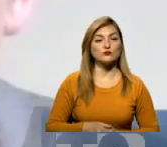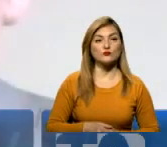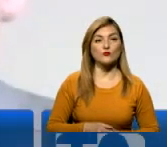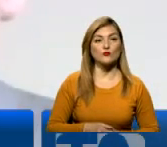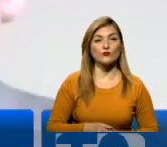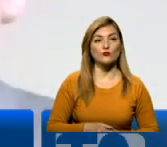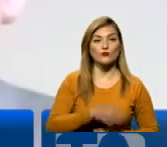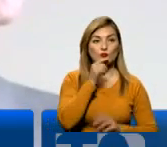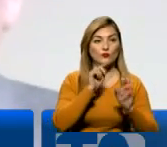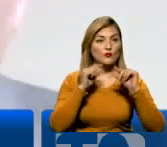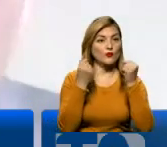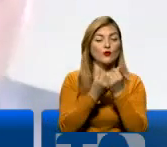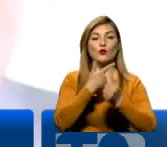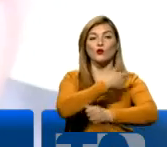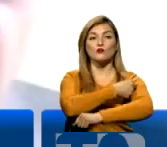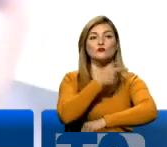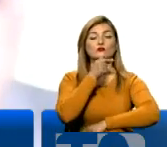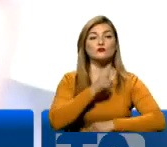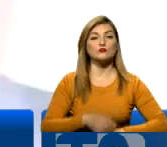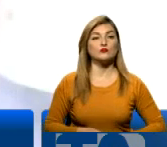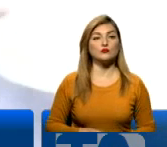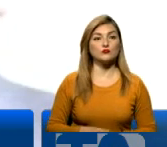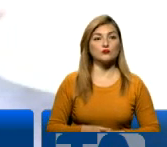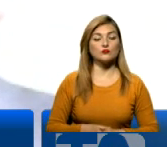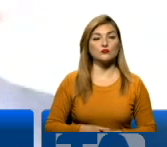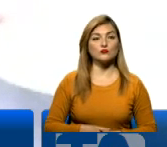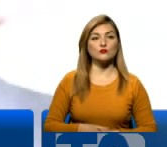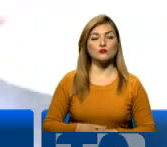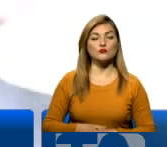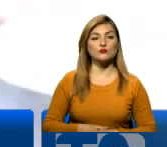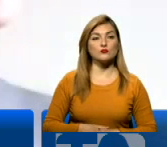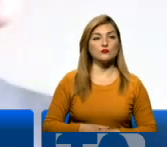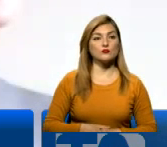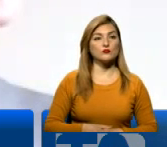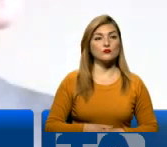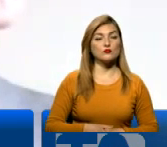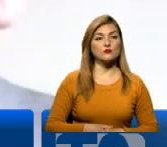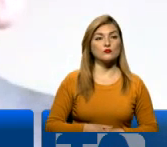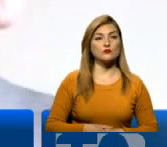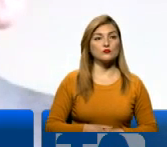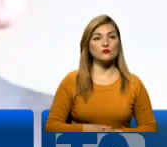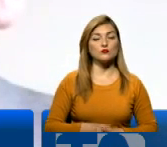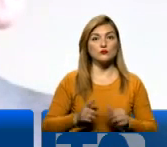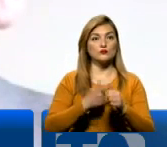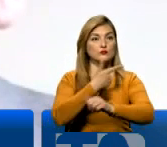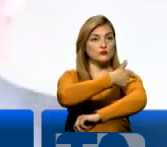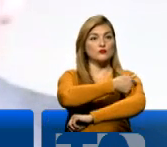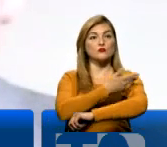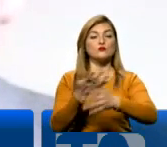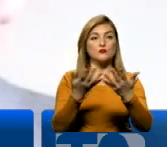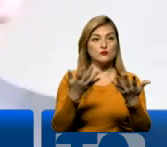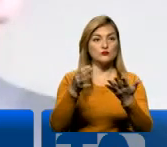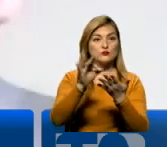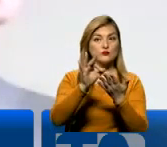grupo vacunal? Se ha hablado, y creo yo que eso es correcto, que la primera línea va a ser de vacunación personal